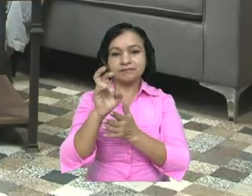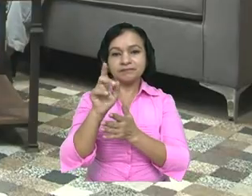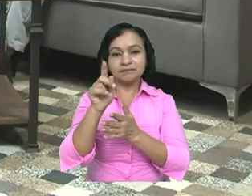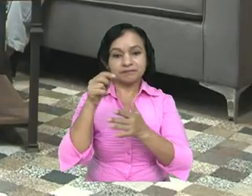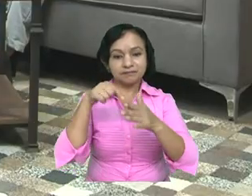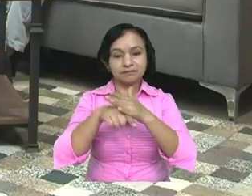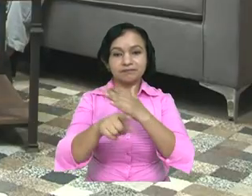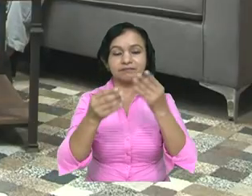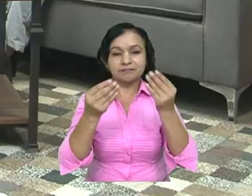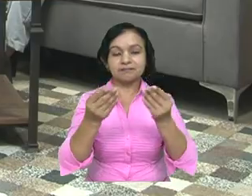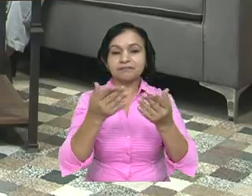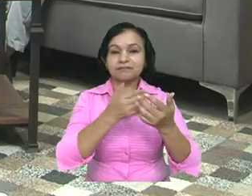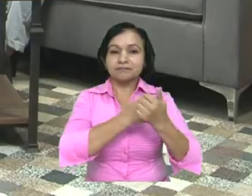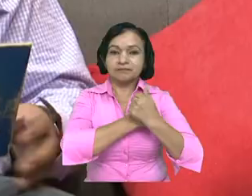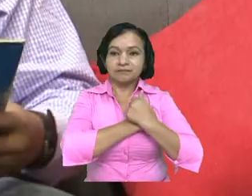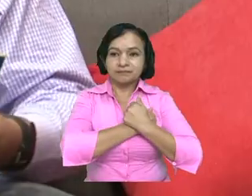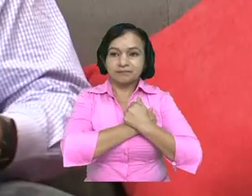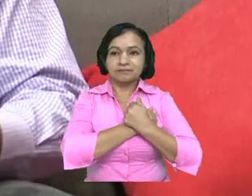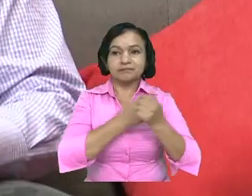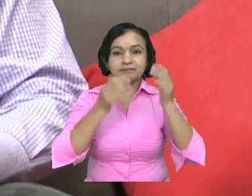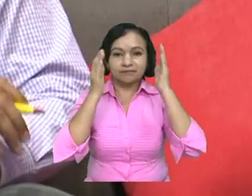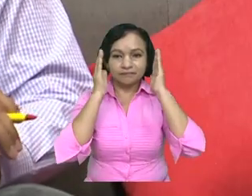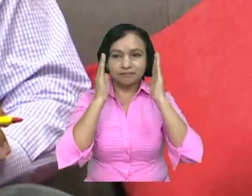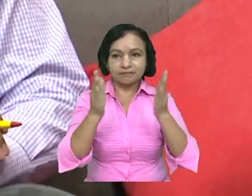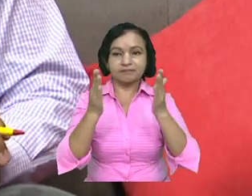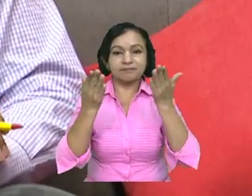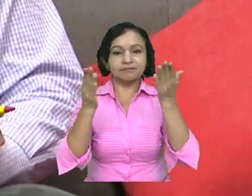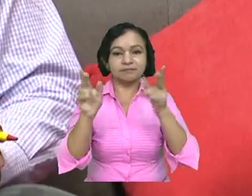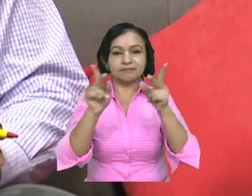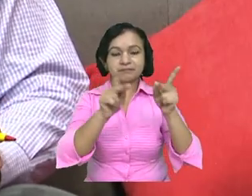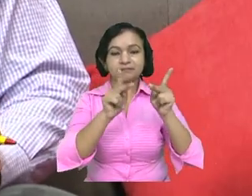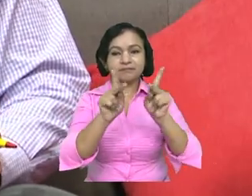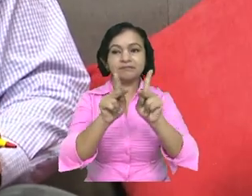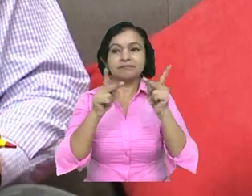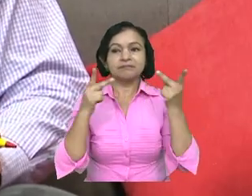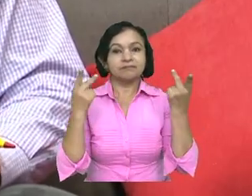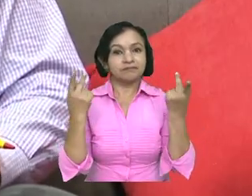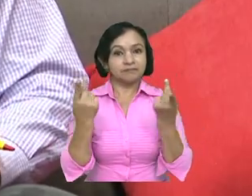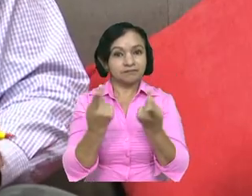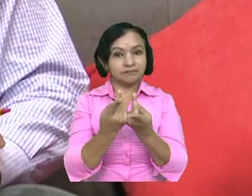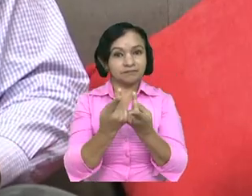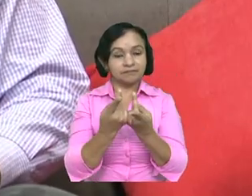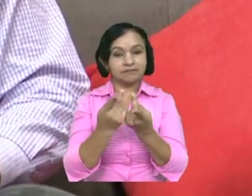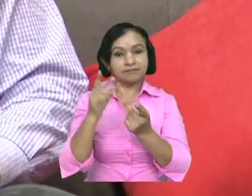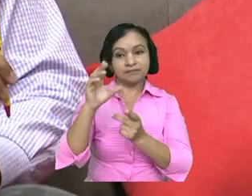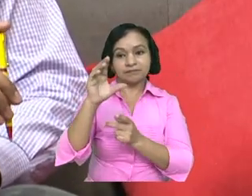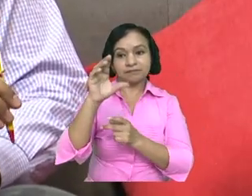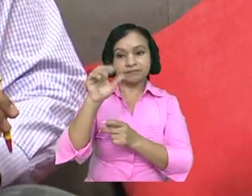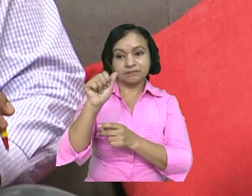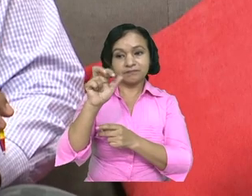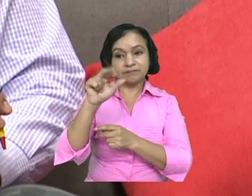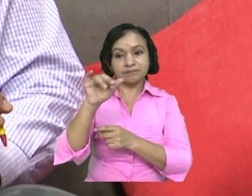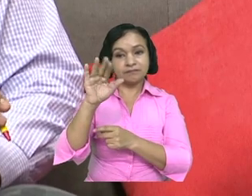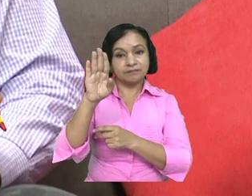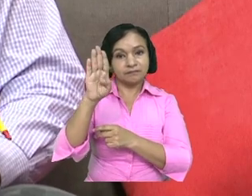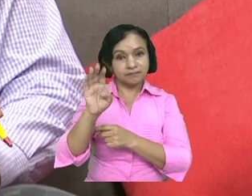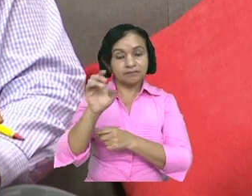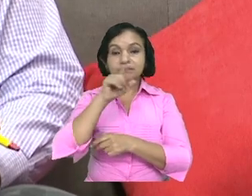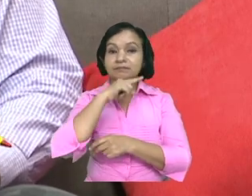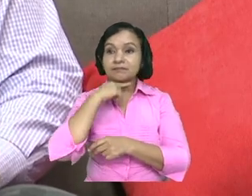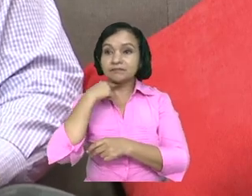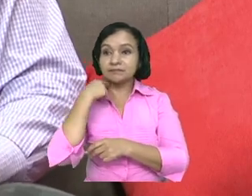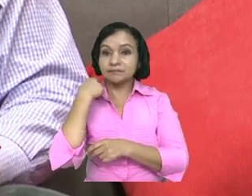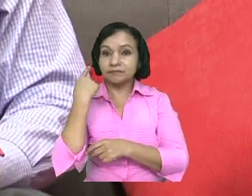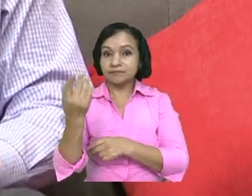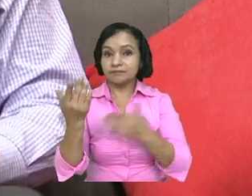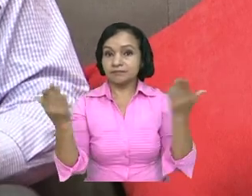Claro que sí, mucha pasión también ahí por servir y vocación de servicio para nuestro pueblo, incluida la Costa Caribe, desde una perspectiva real, es decir,